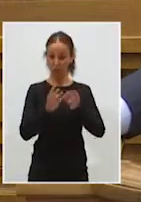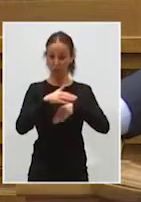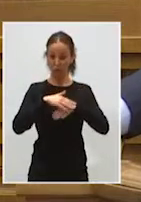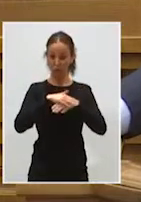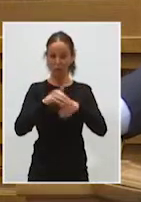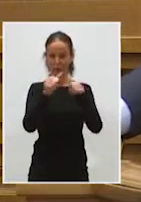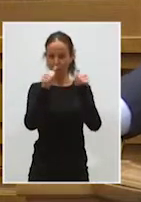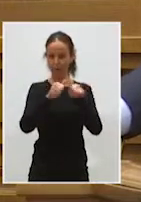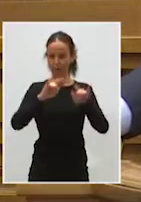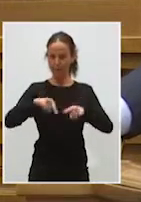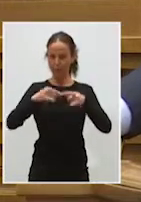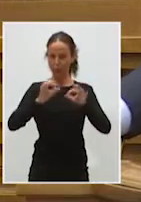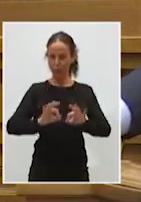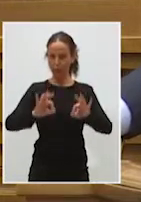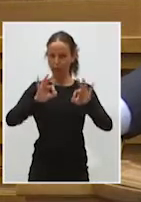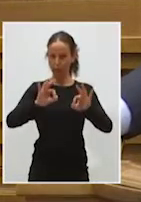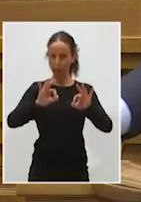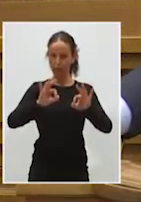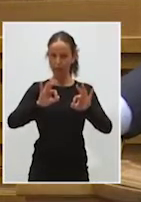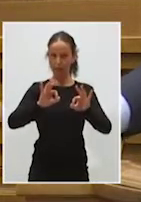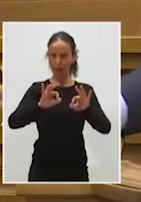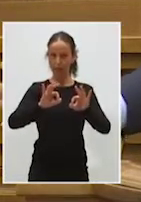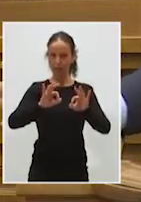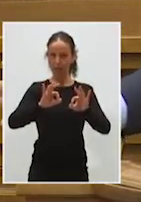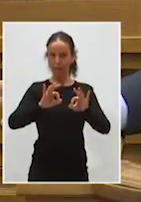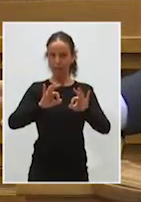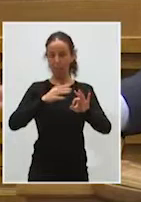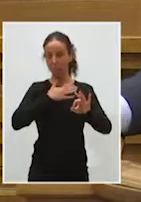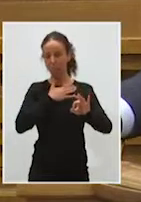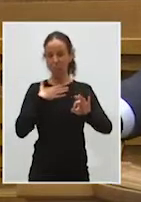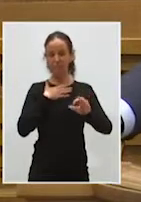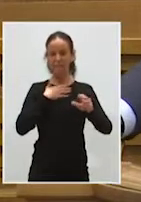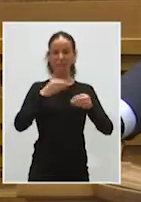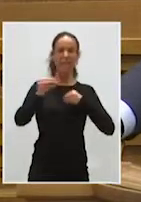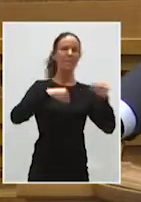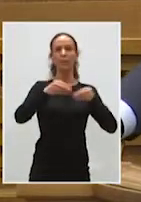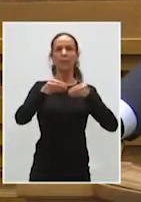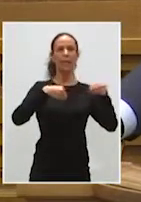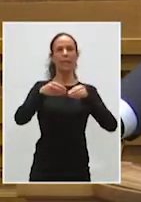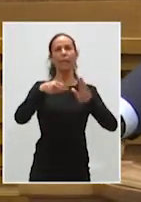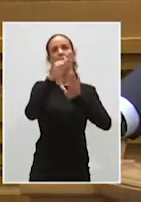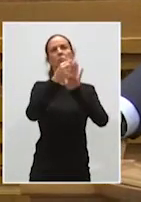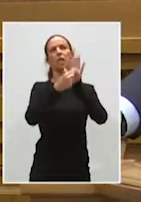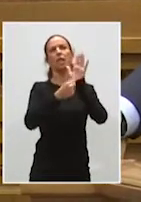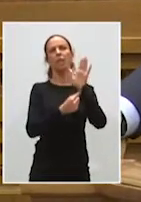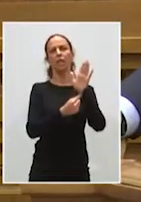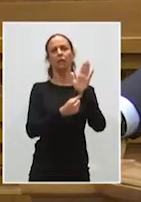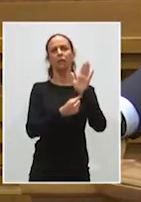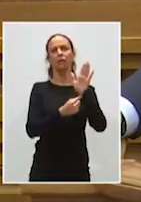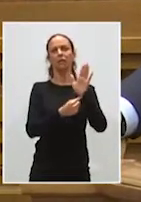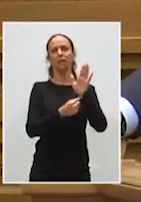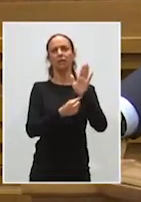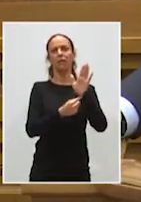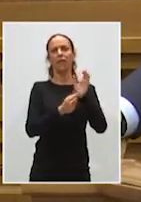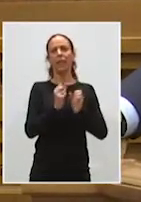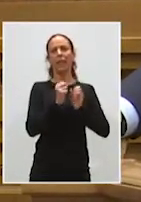del ine es además una de las regiones que peor renta media tiene de toda españa' un 14,8 por ciento de renta menor que el conjunto del